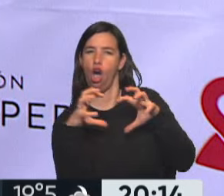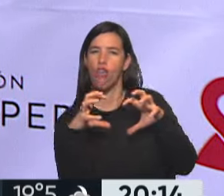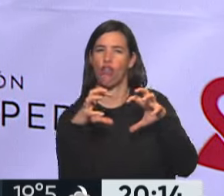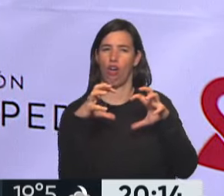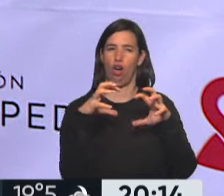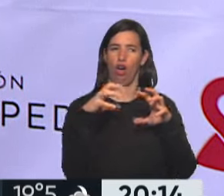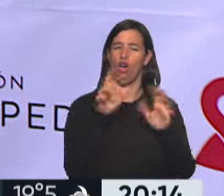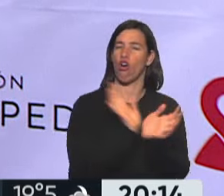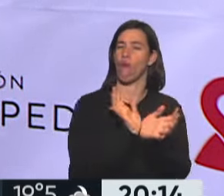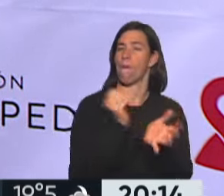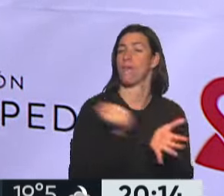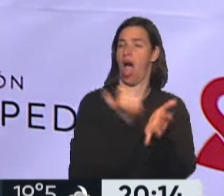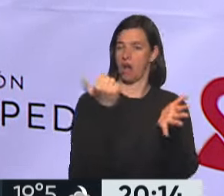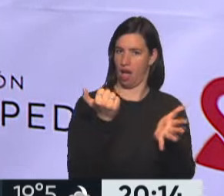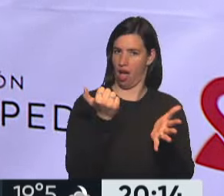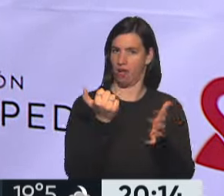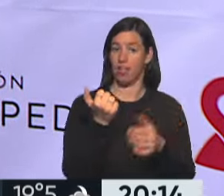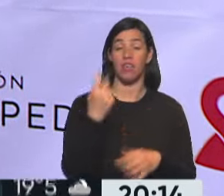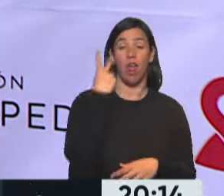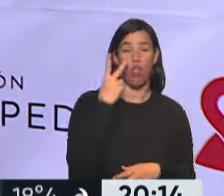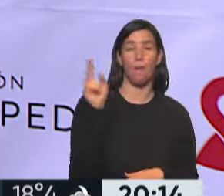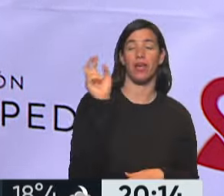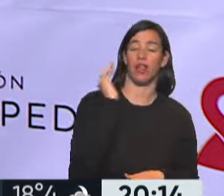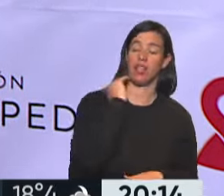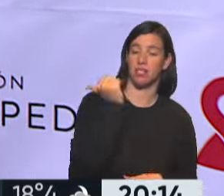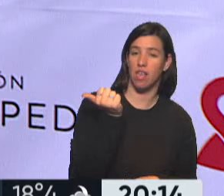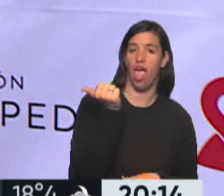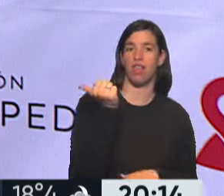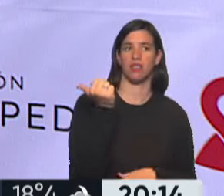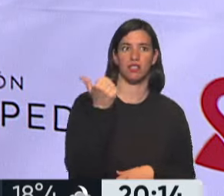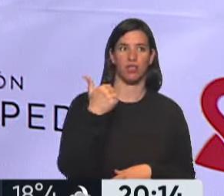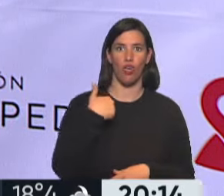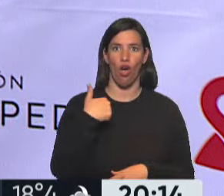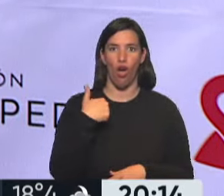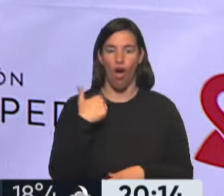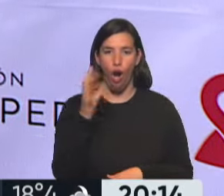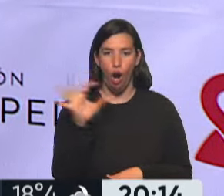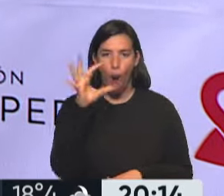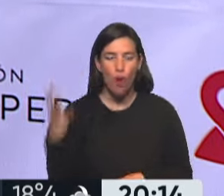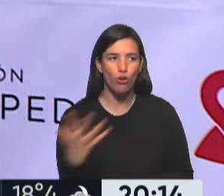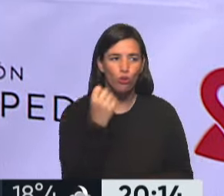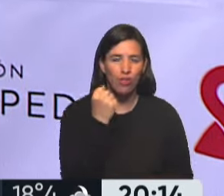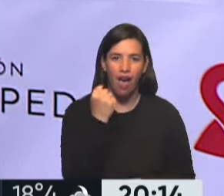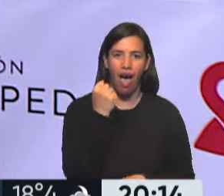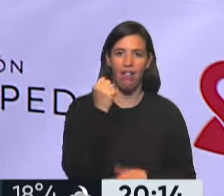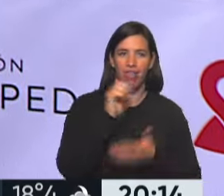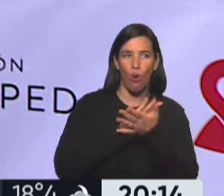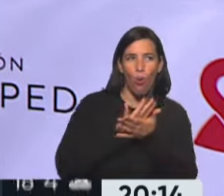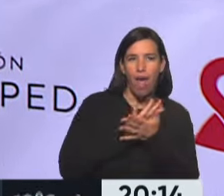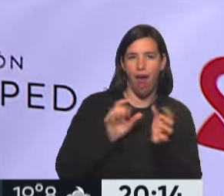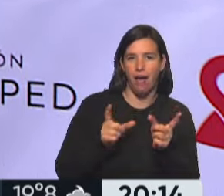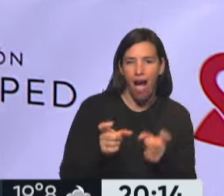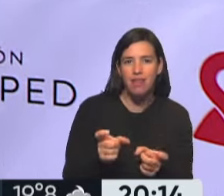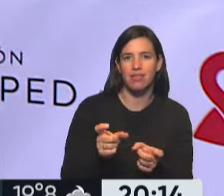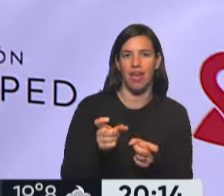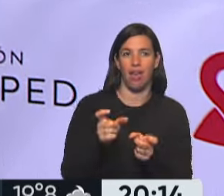el 2016 de ser curado no solamente del cáncer, sino del VIH, fue un momento de